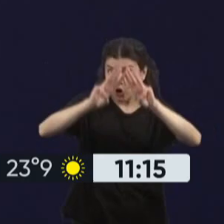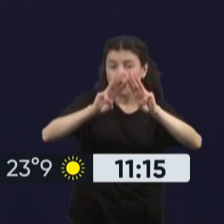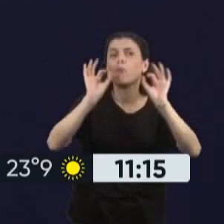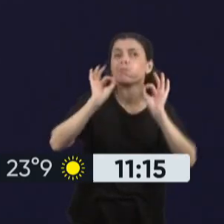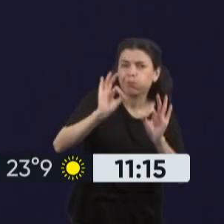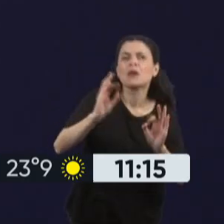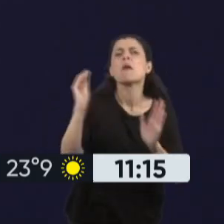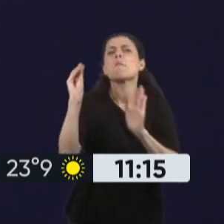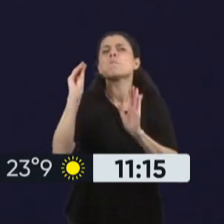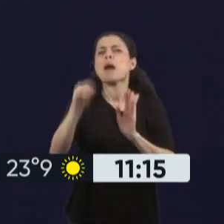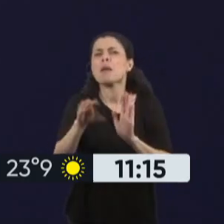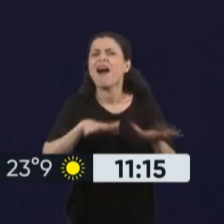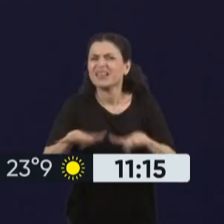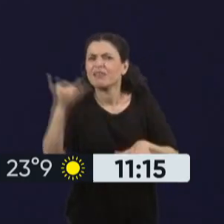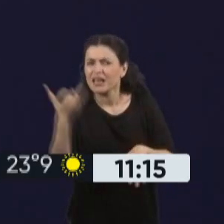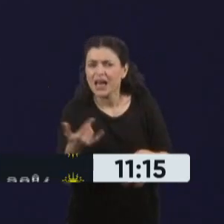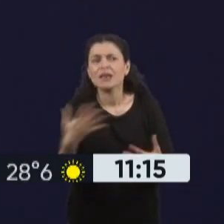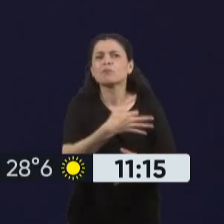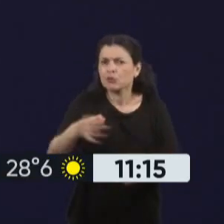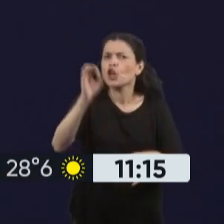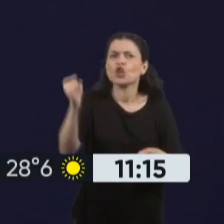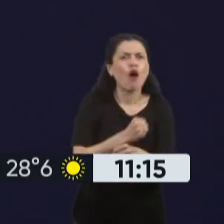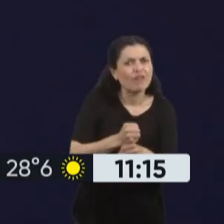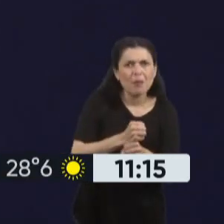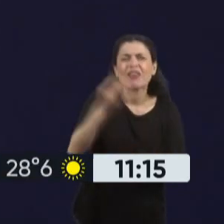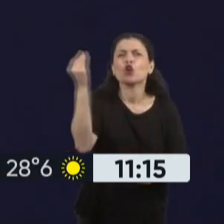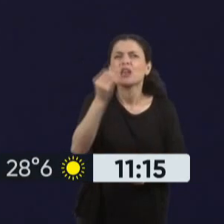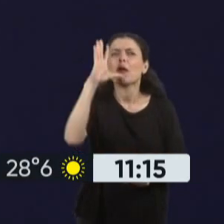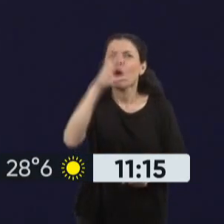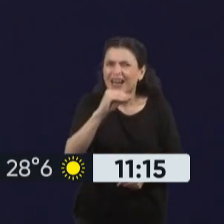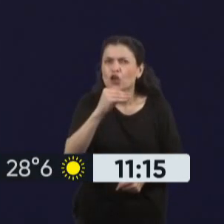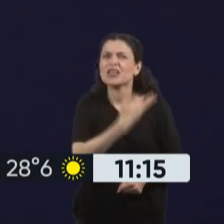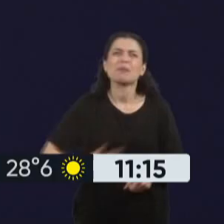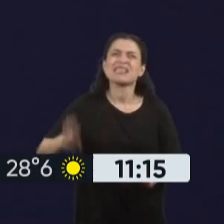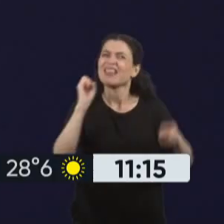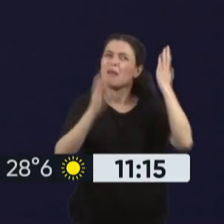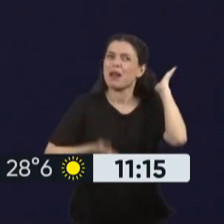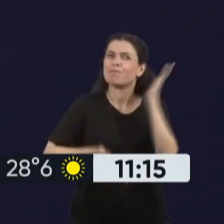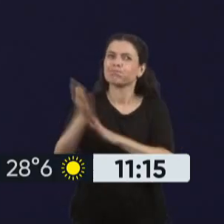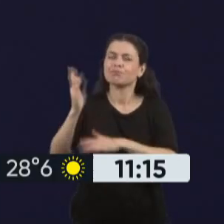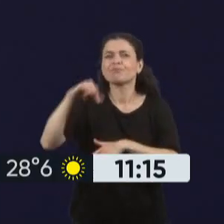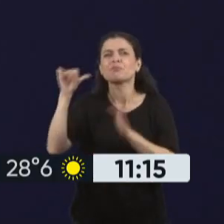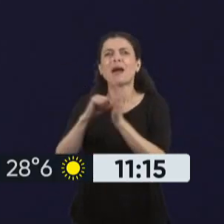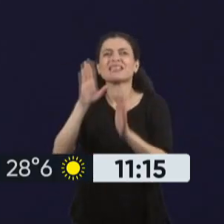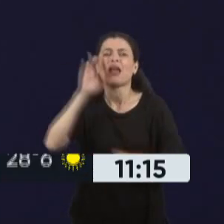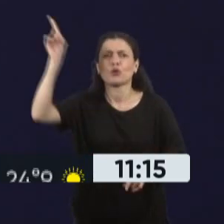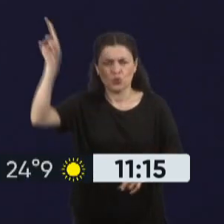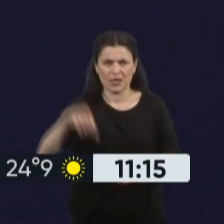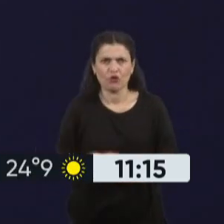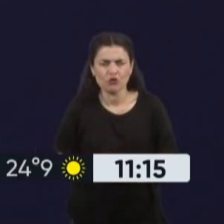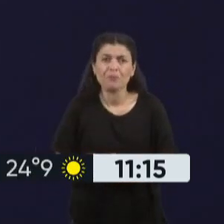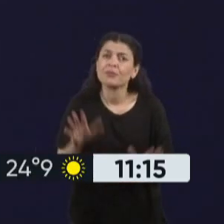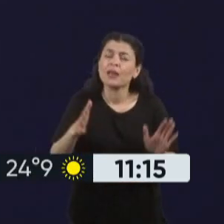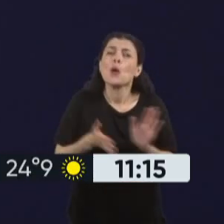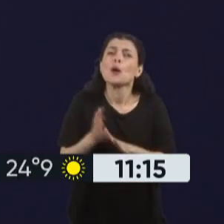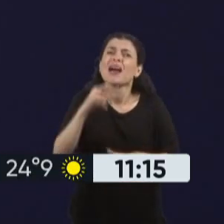Y efectivamente viaja el sábado, entiendo que por la noche, pero repito, el viernes daré los detalles